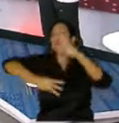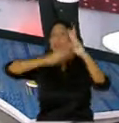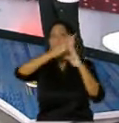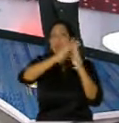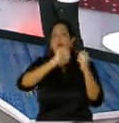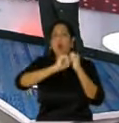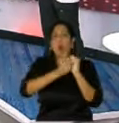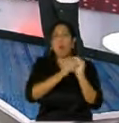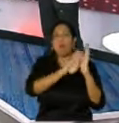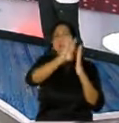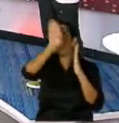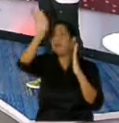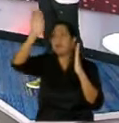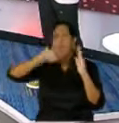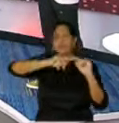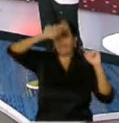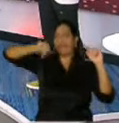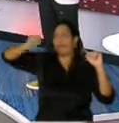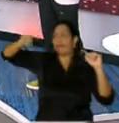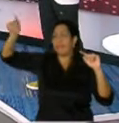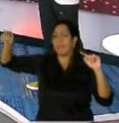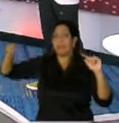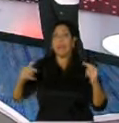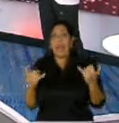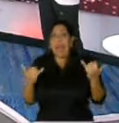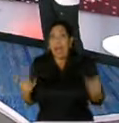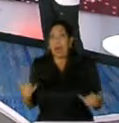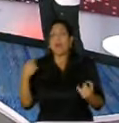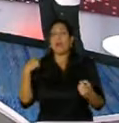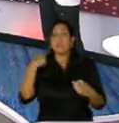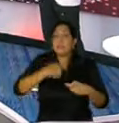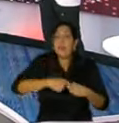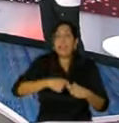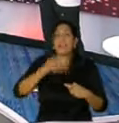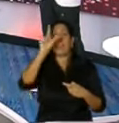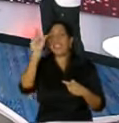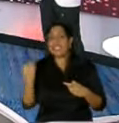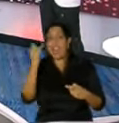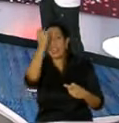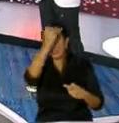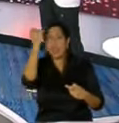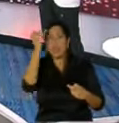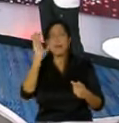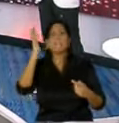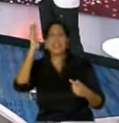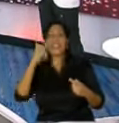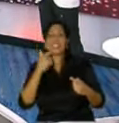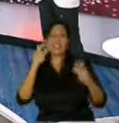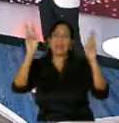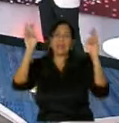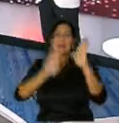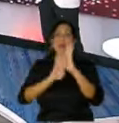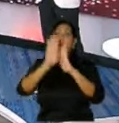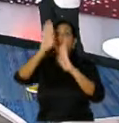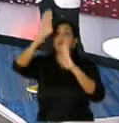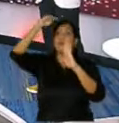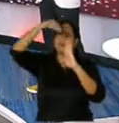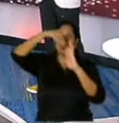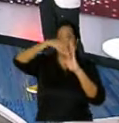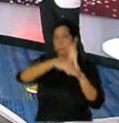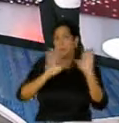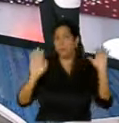información. España e Italia, que ya están viendo una baja, ¿verdad? En esos nuevos casos. Se está diciendo que se está bajando esa curva. La curva. Hoy mismo anunciaron España que